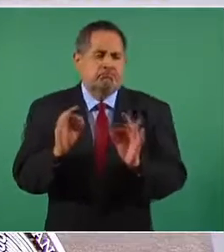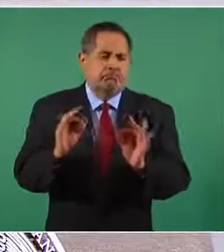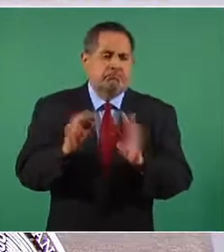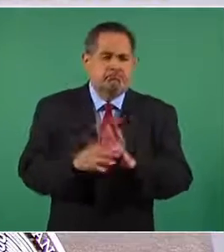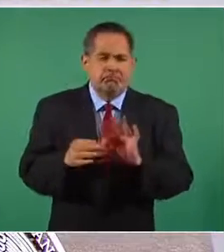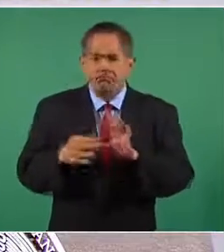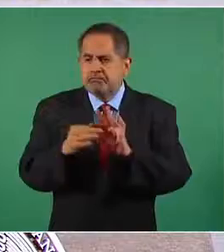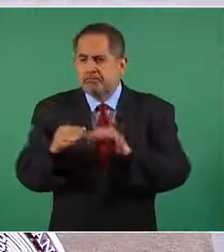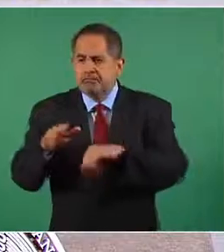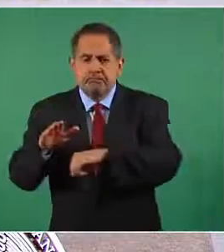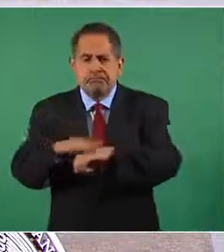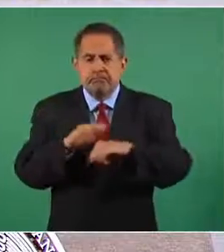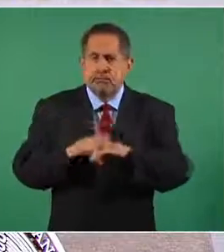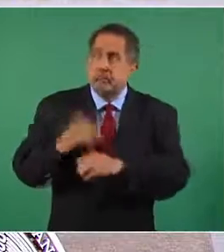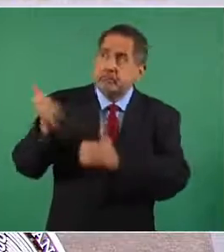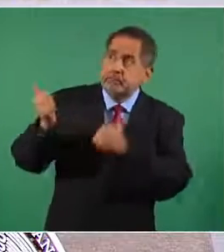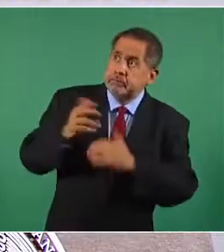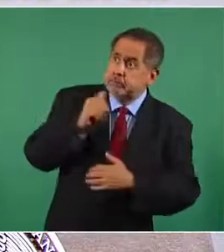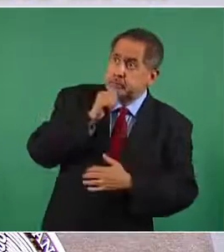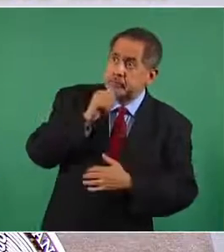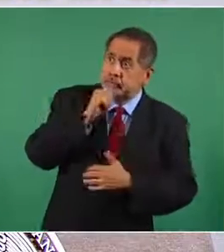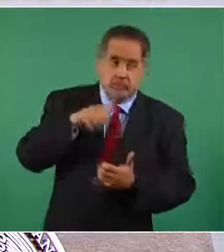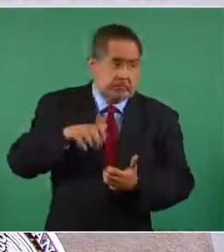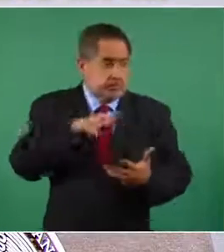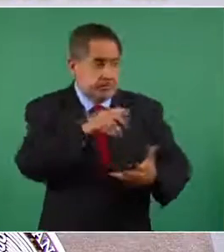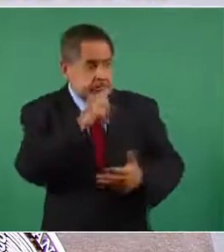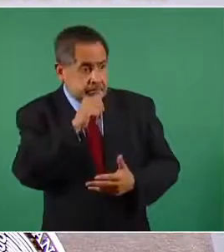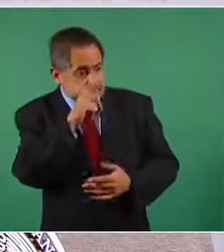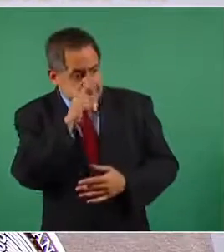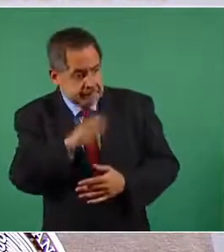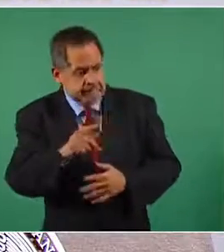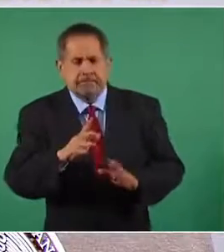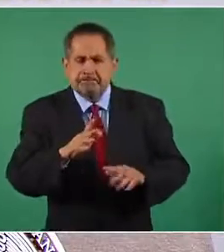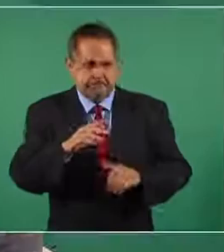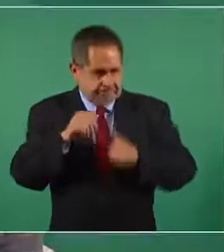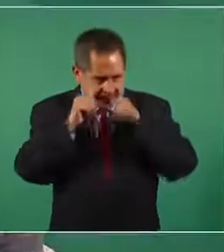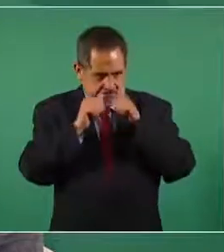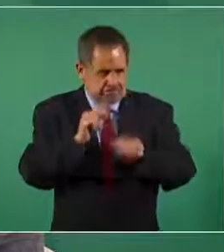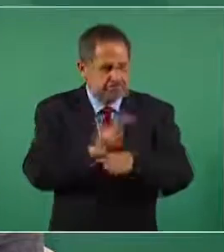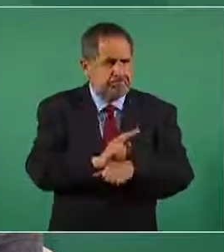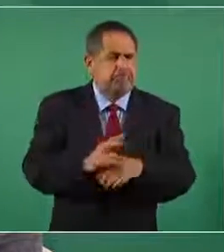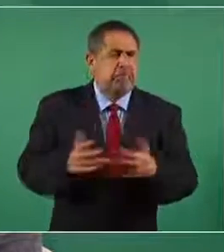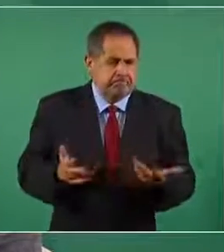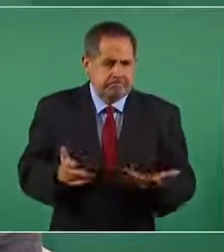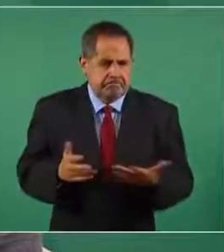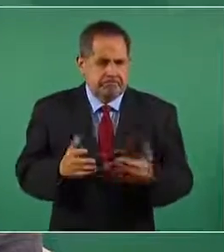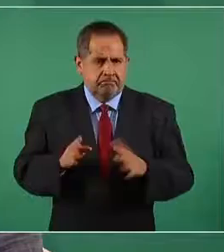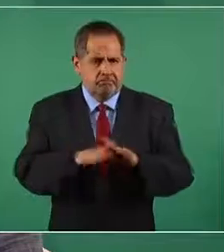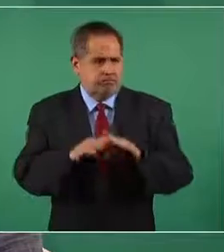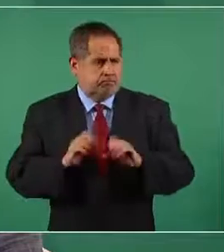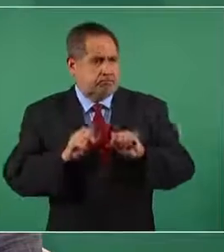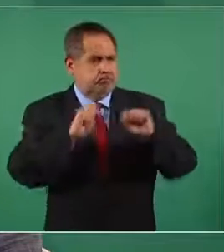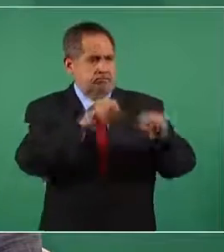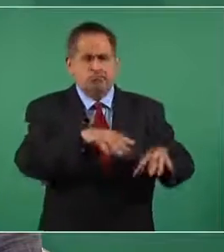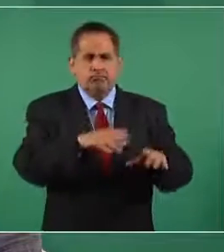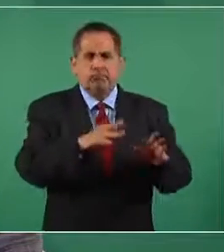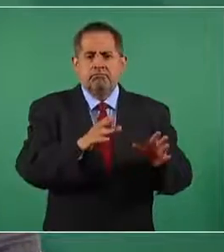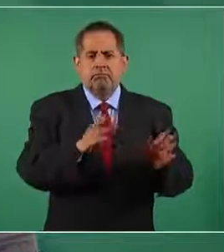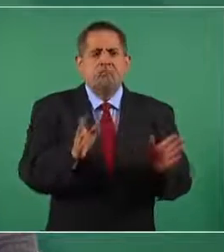algunos momentos de que no llegan o que no están de la área de depósito, de donde